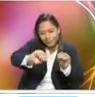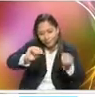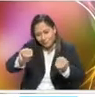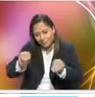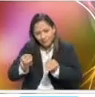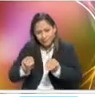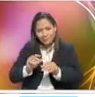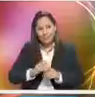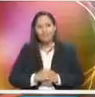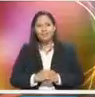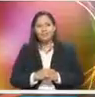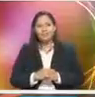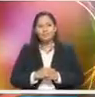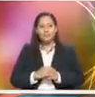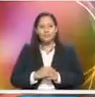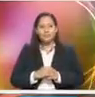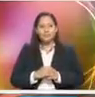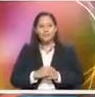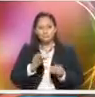sea.